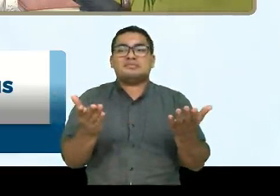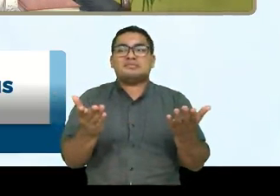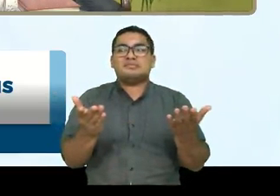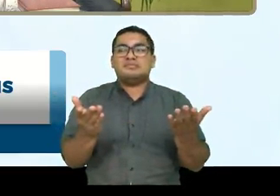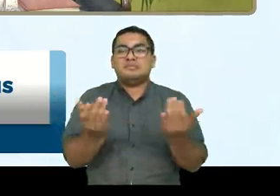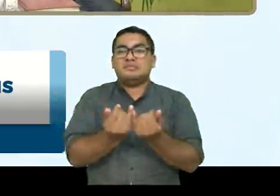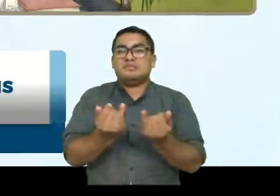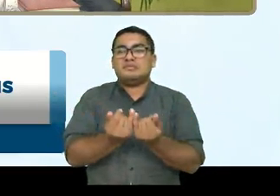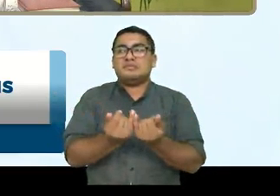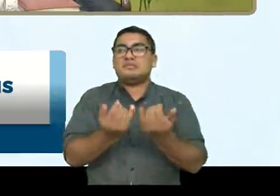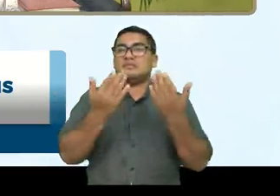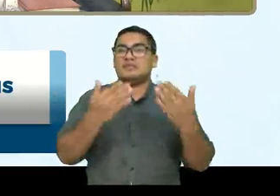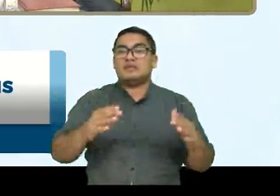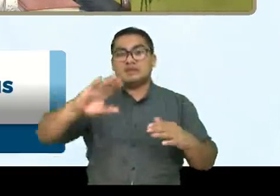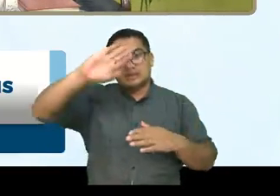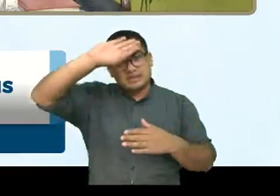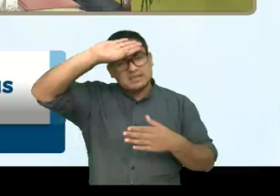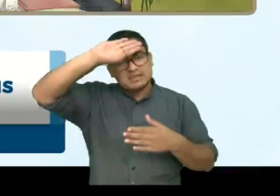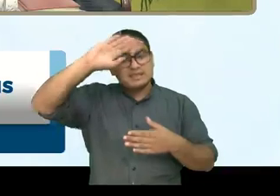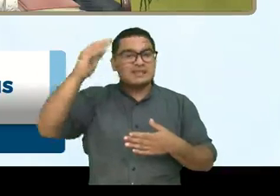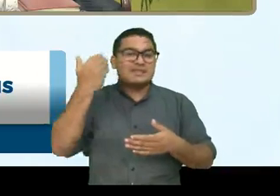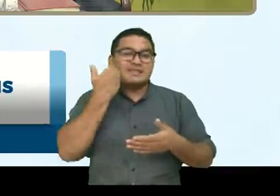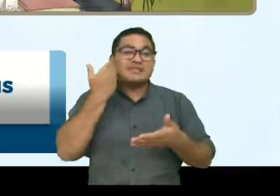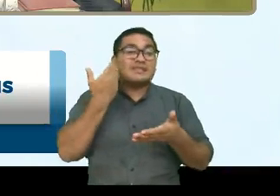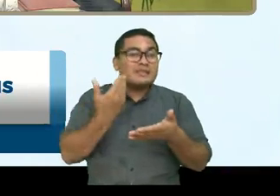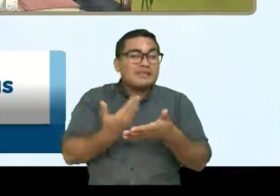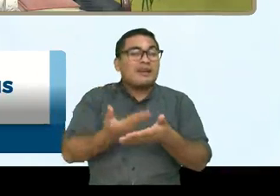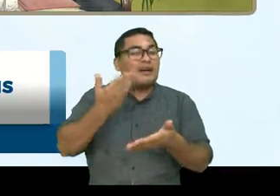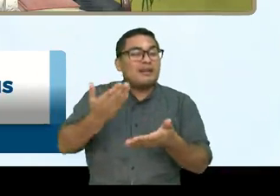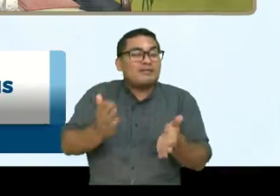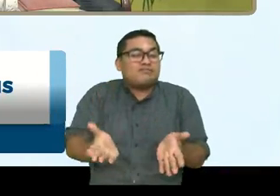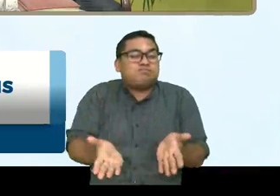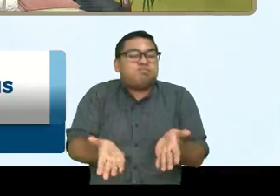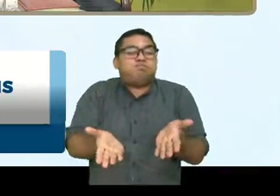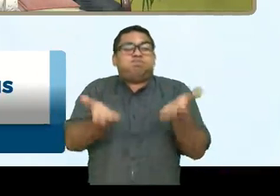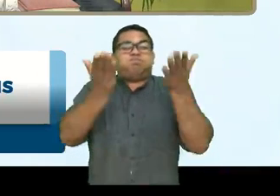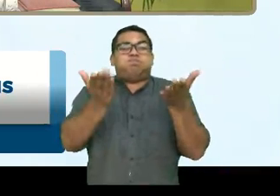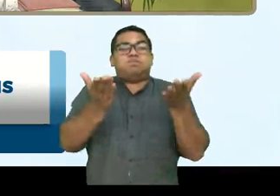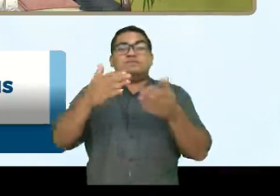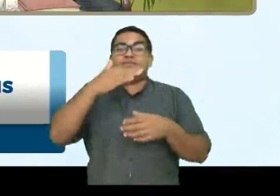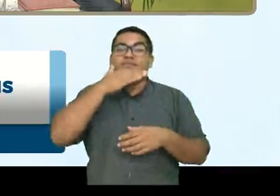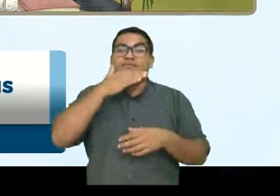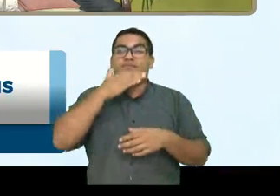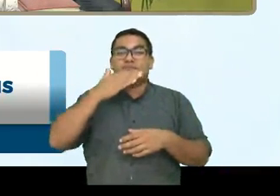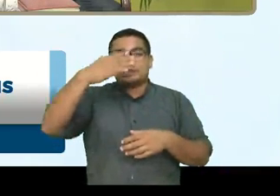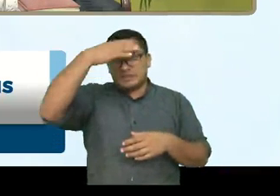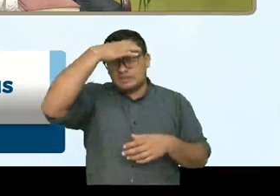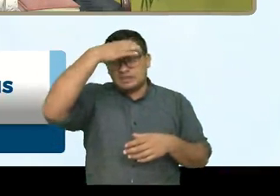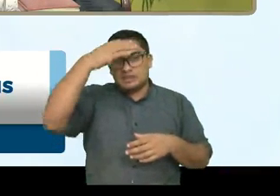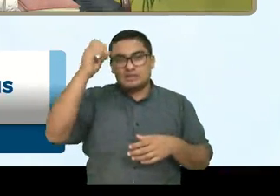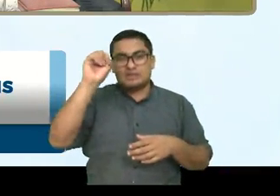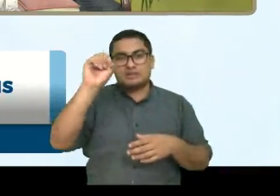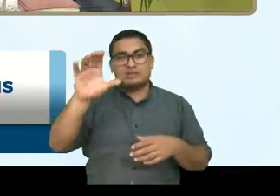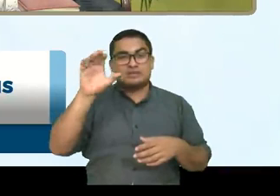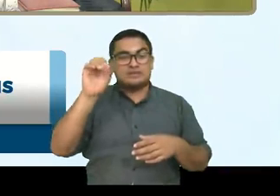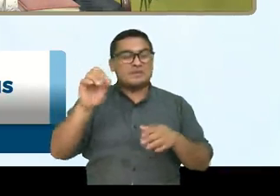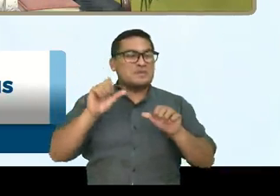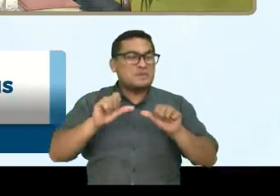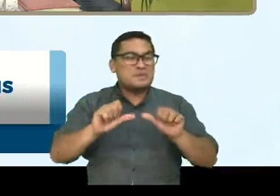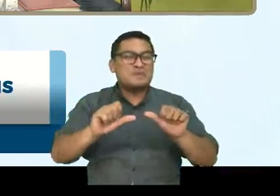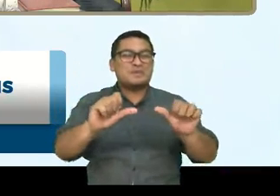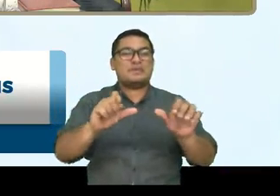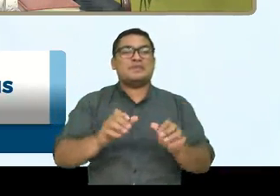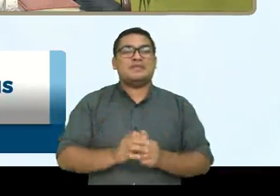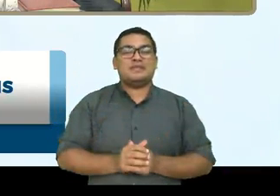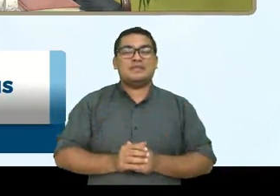sistémica generalizada. La fiebre es un signo importante, fiebre muy alta, dolor de cabeza intenso, ¿verdad?